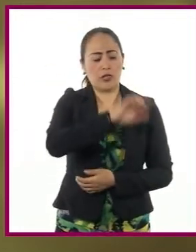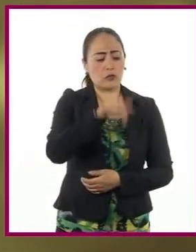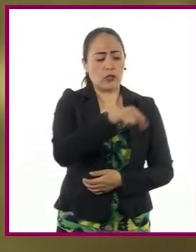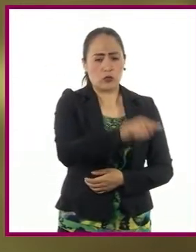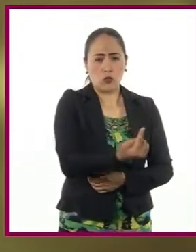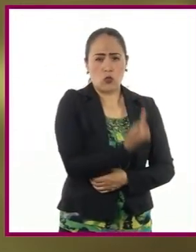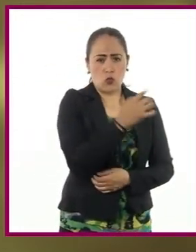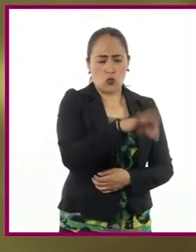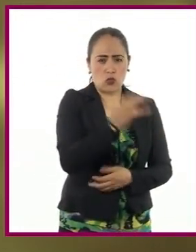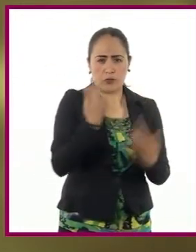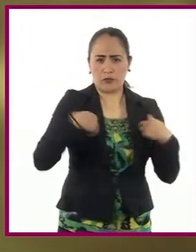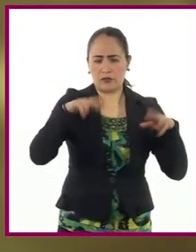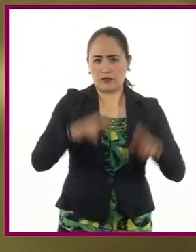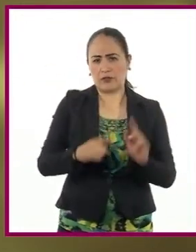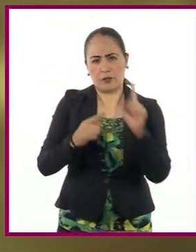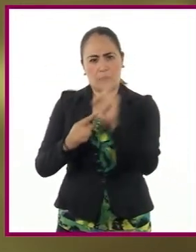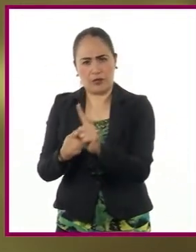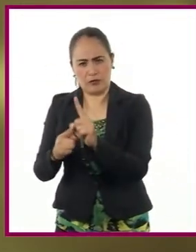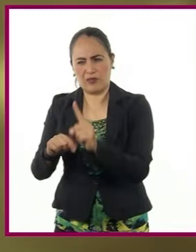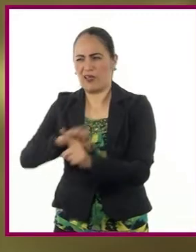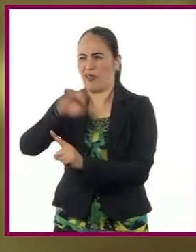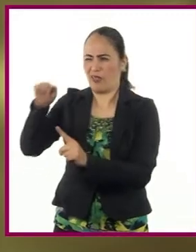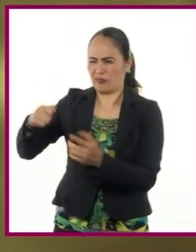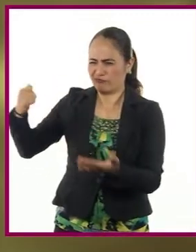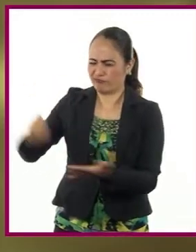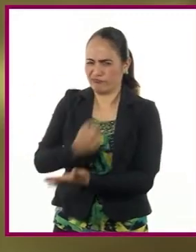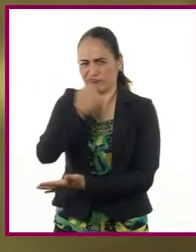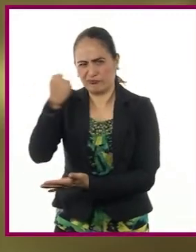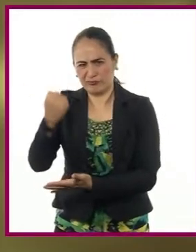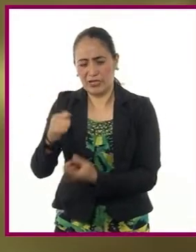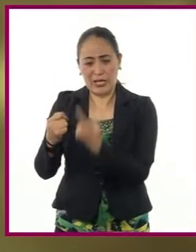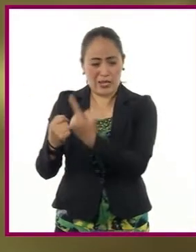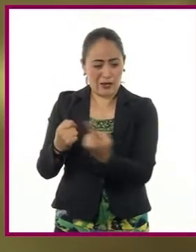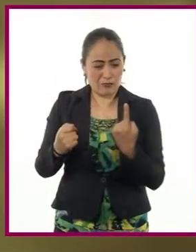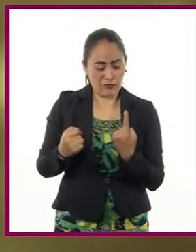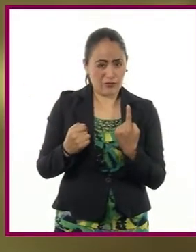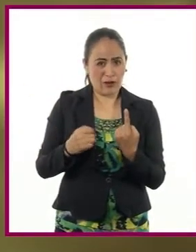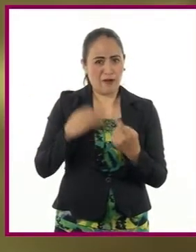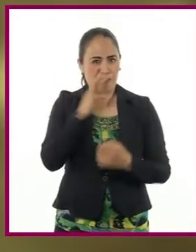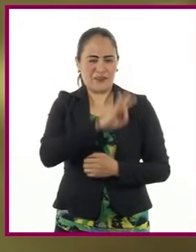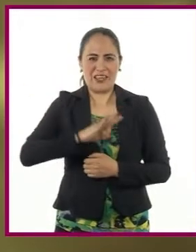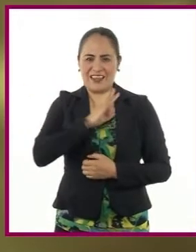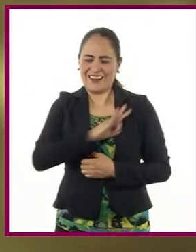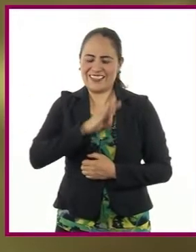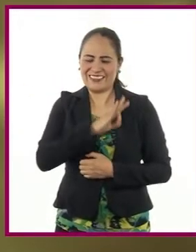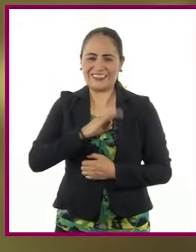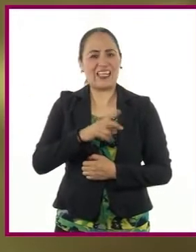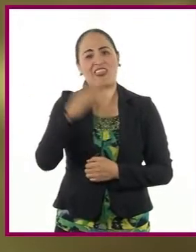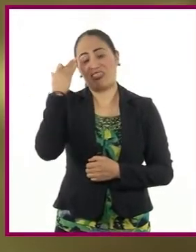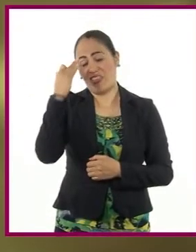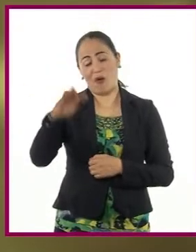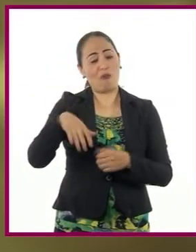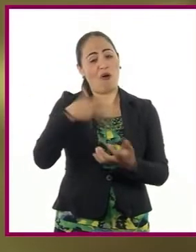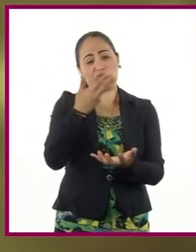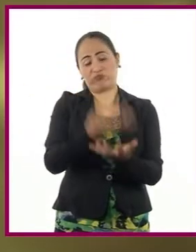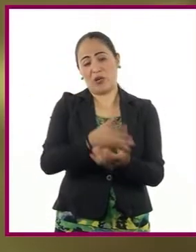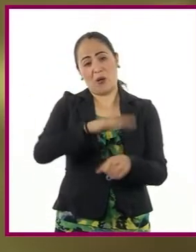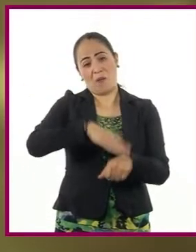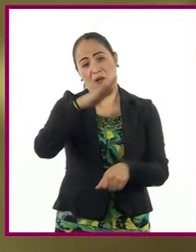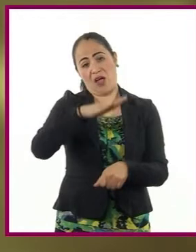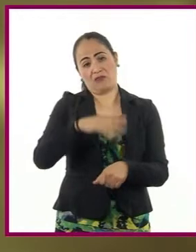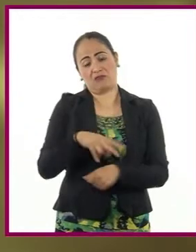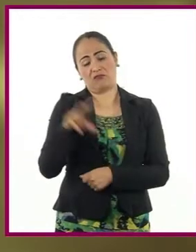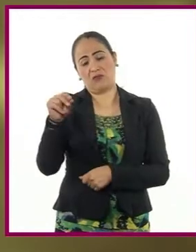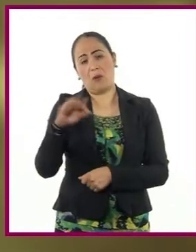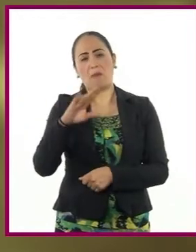una estrategia, pero nos sentimos muy frustrados cuando volvió muy feliz a decirnos que no había conseguido más tiempo de recreo, pero que